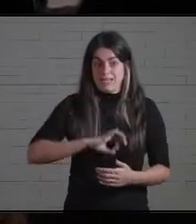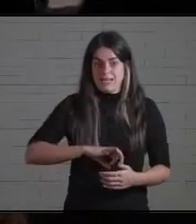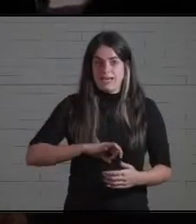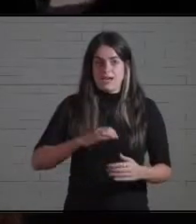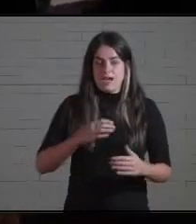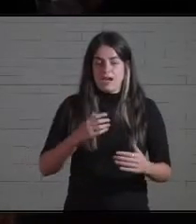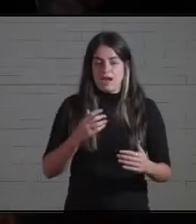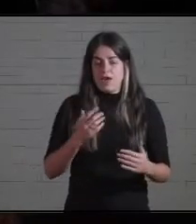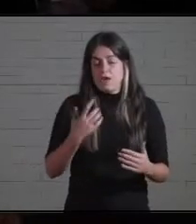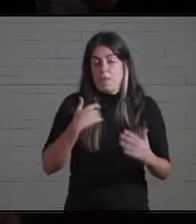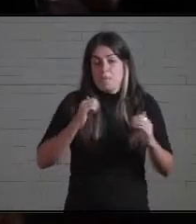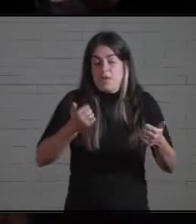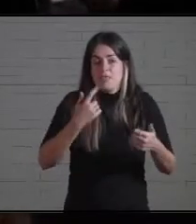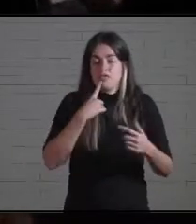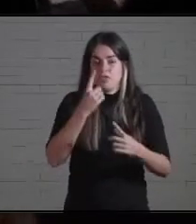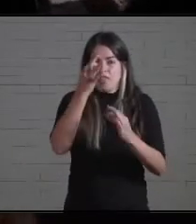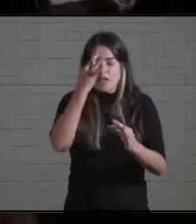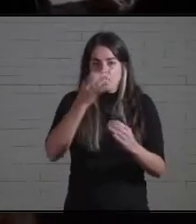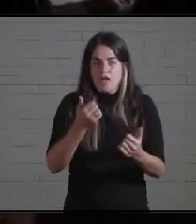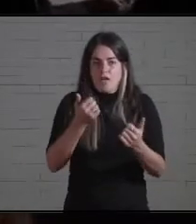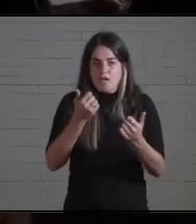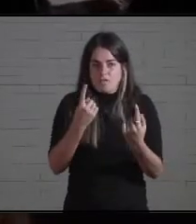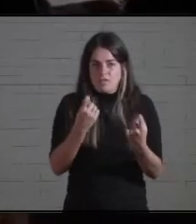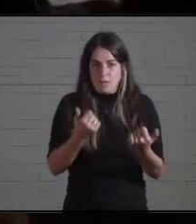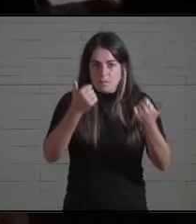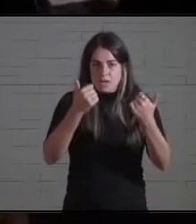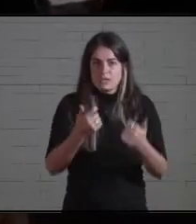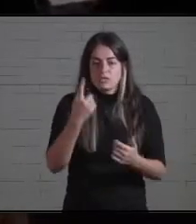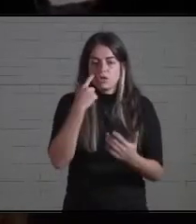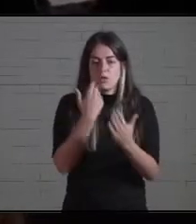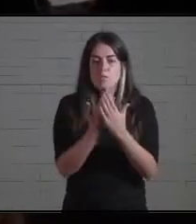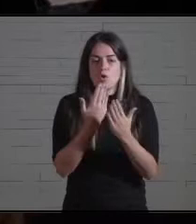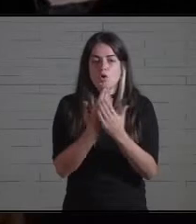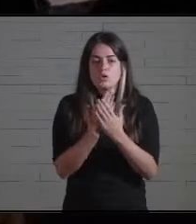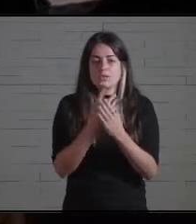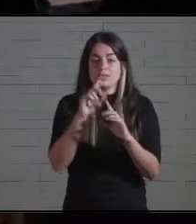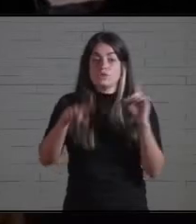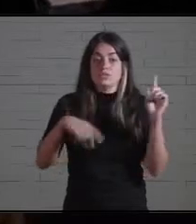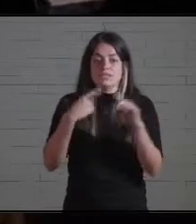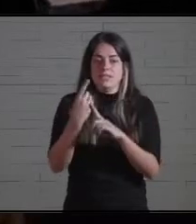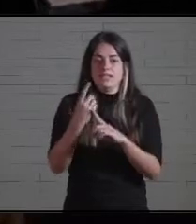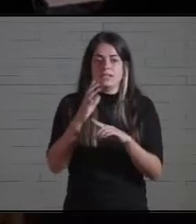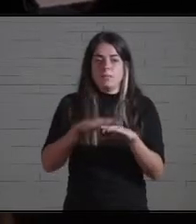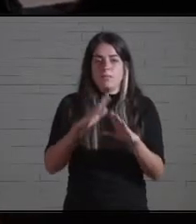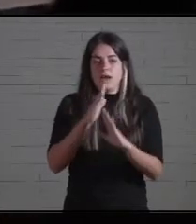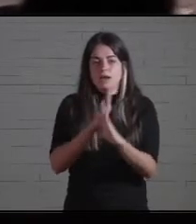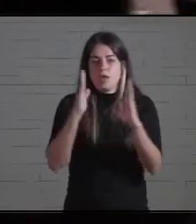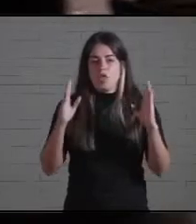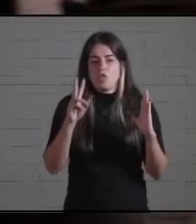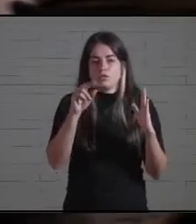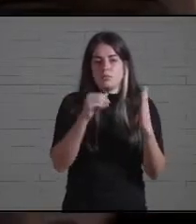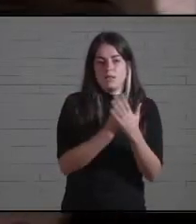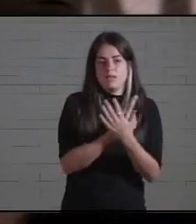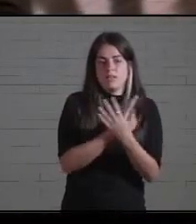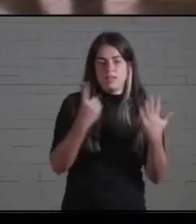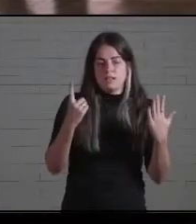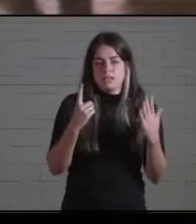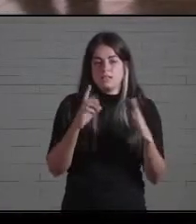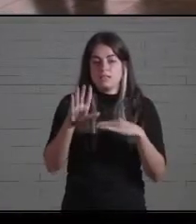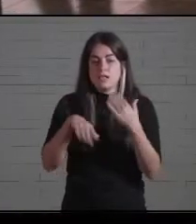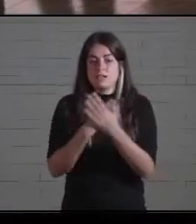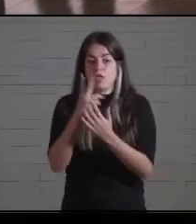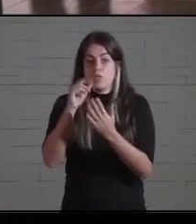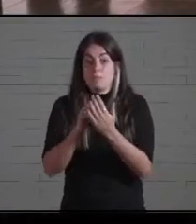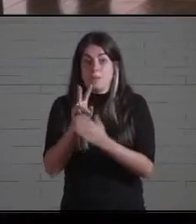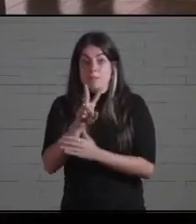datos. Pero sí podemos mostrar lo siguiente para el periodo del 2016 al 2021,